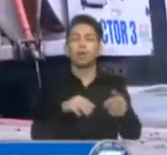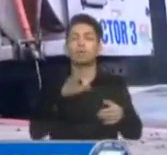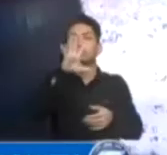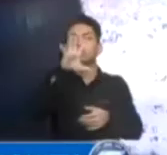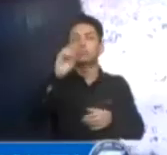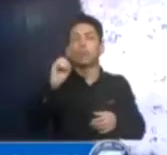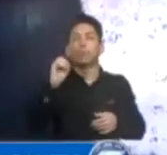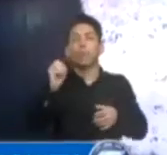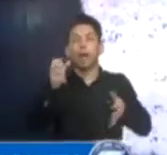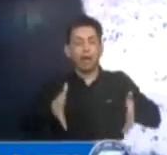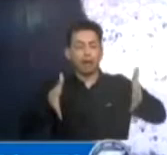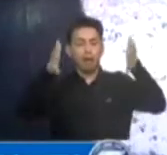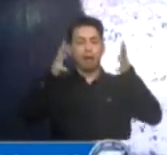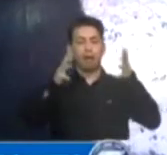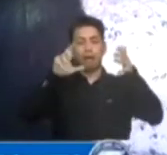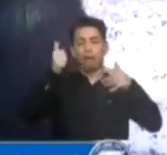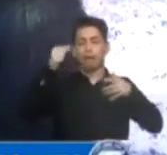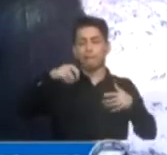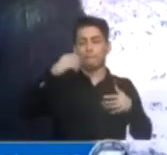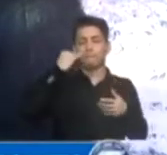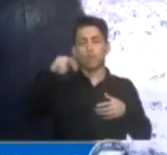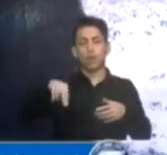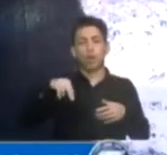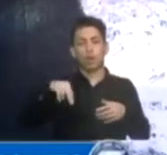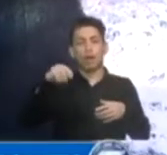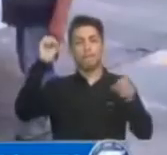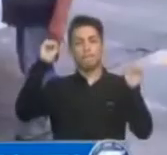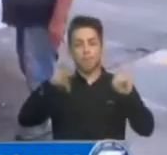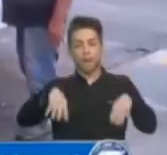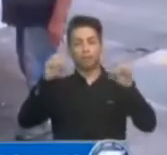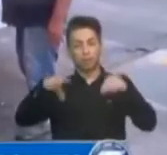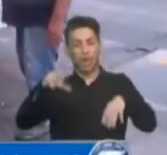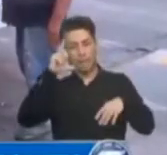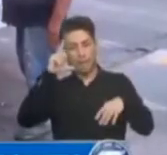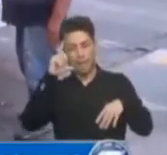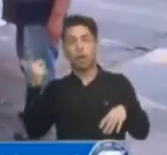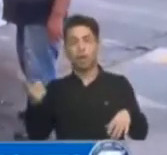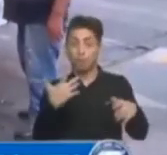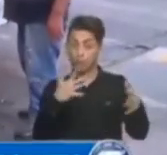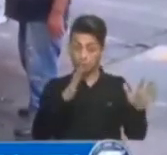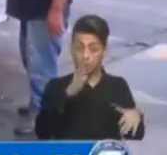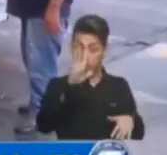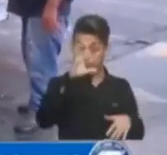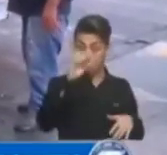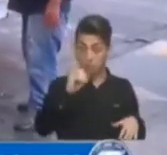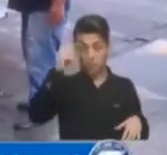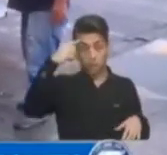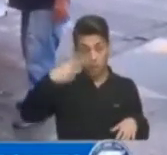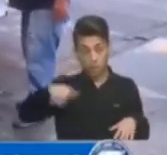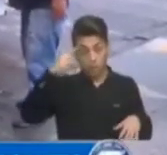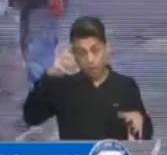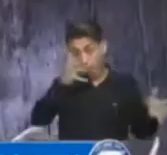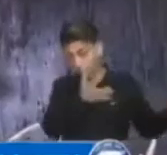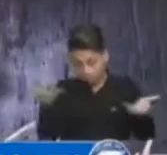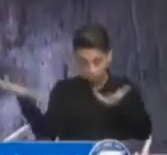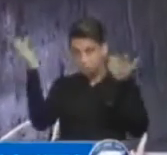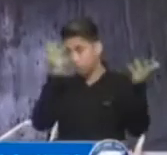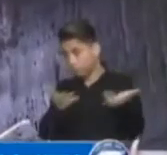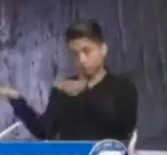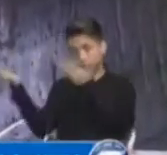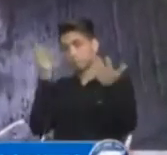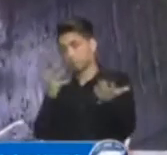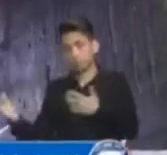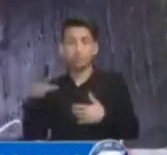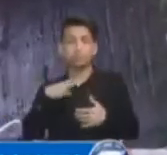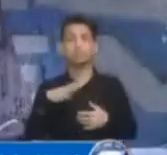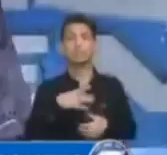basura al relleno sanitario. Además, tenemos cerca de 120 cuadrillas que se dedican, y a eso están